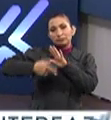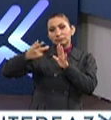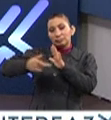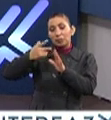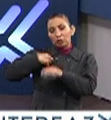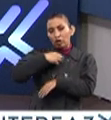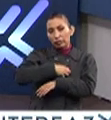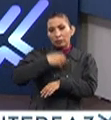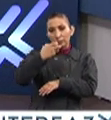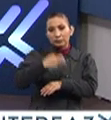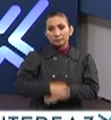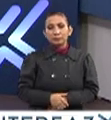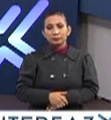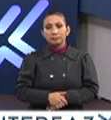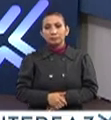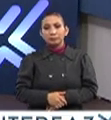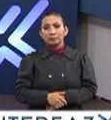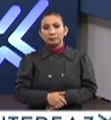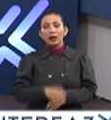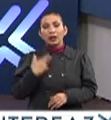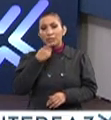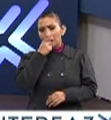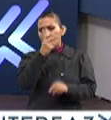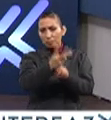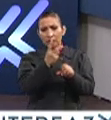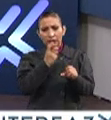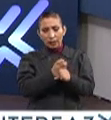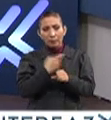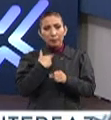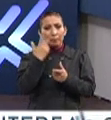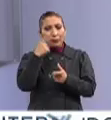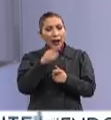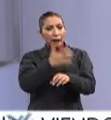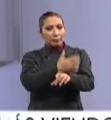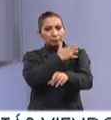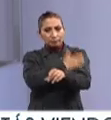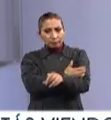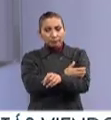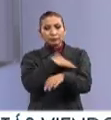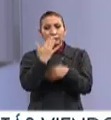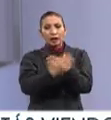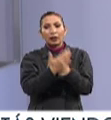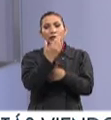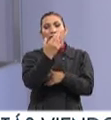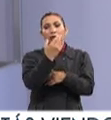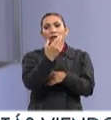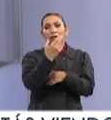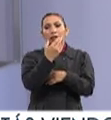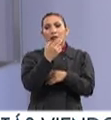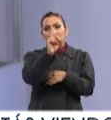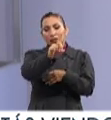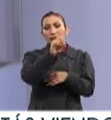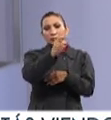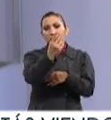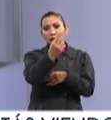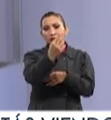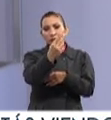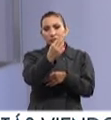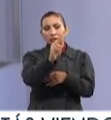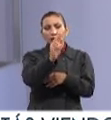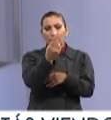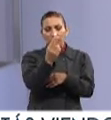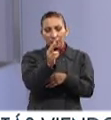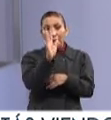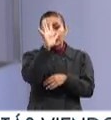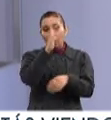entonces estoy muy contento por eso. Y pues les reitero la invitación para que me acompañen este domingo 25